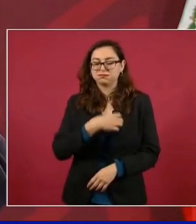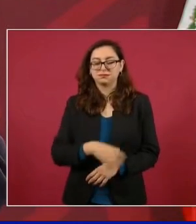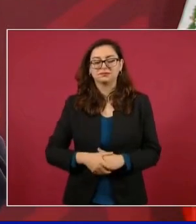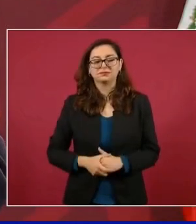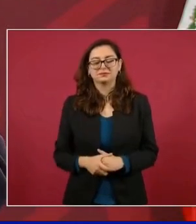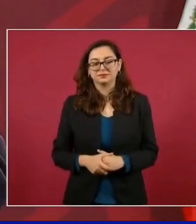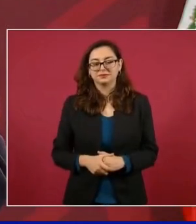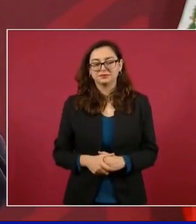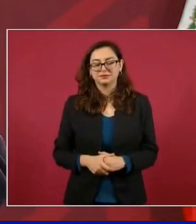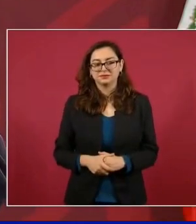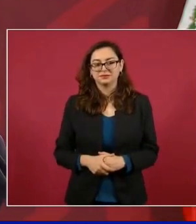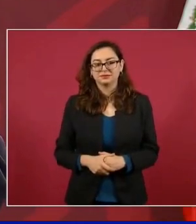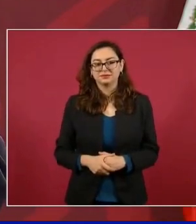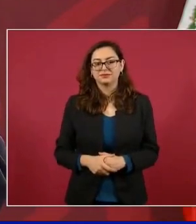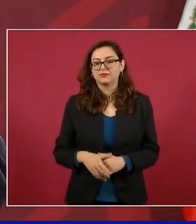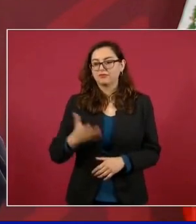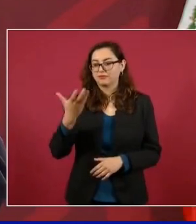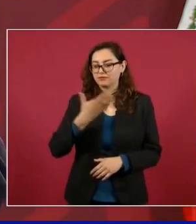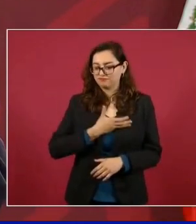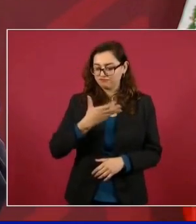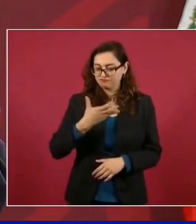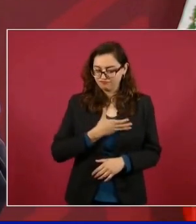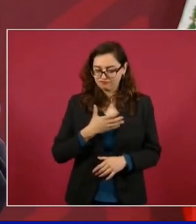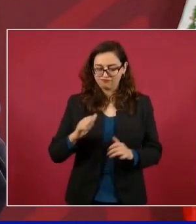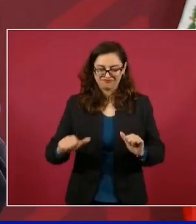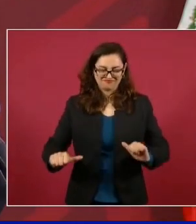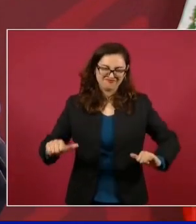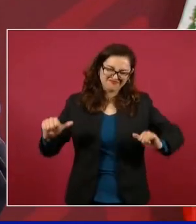en el Zócalo, en el desfile,